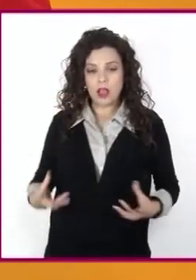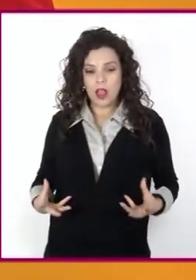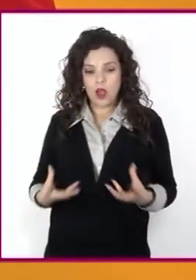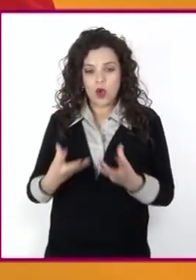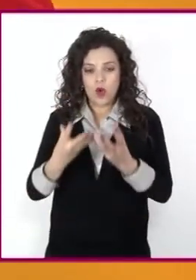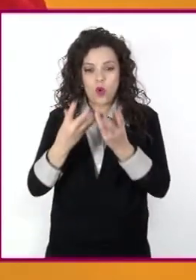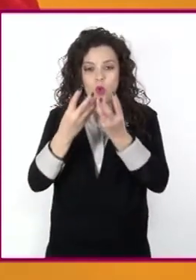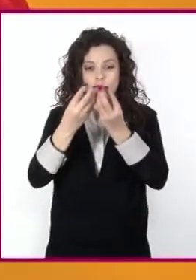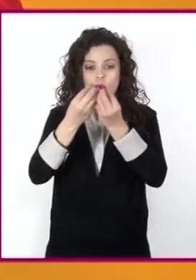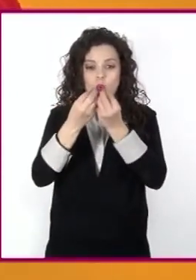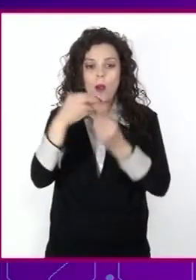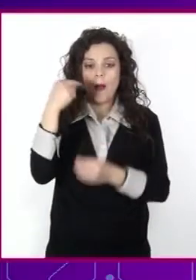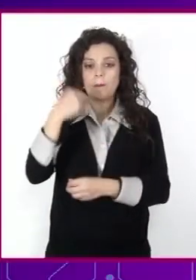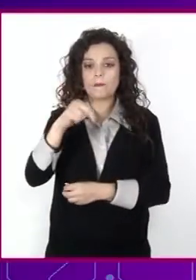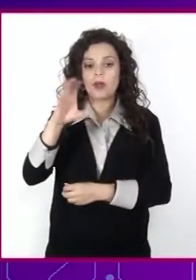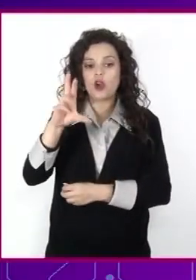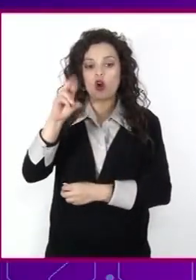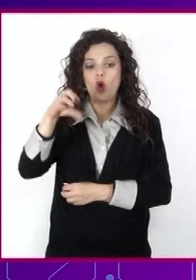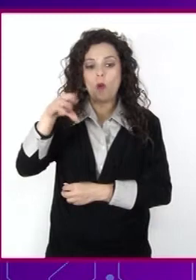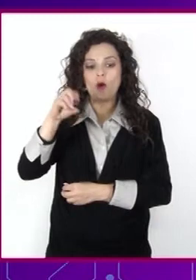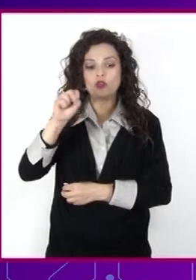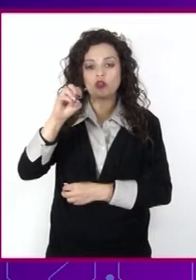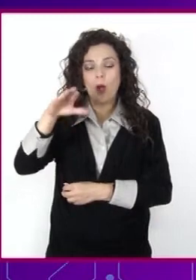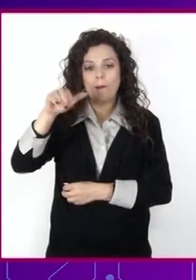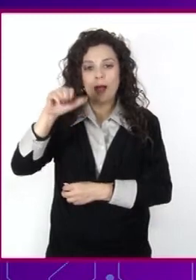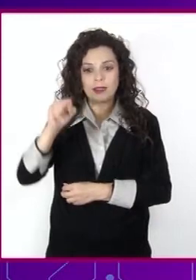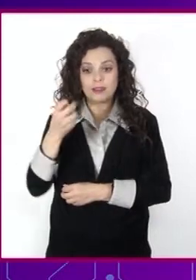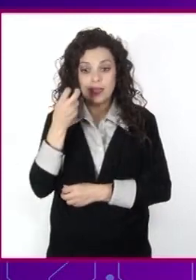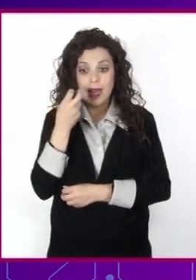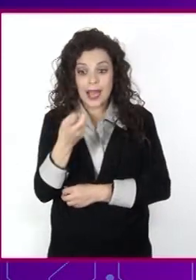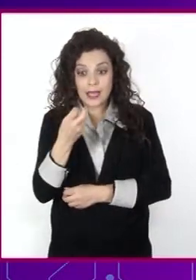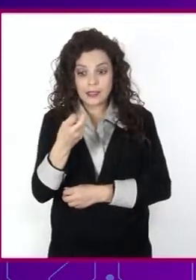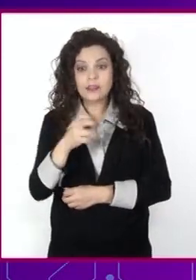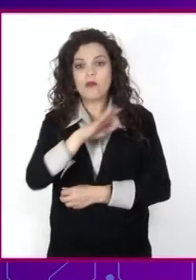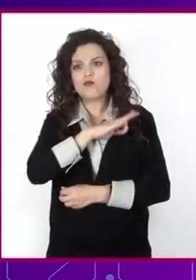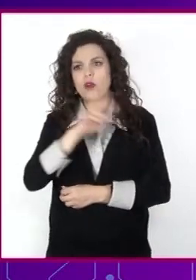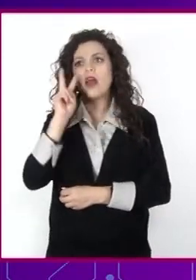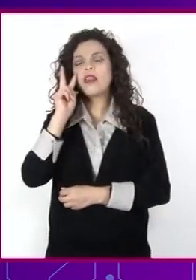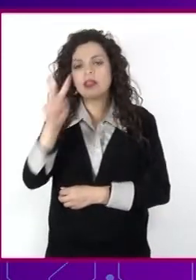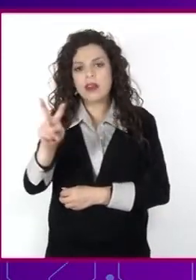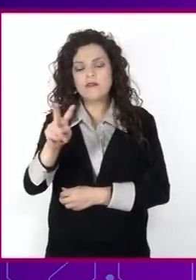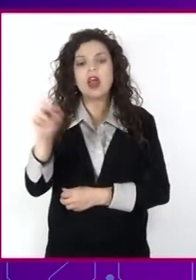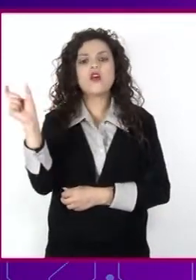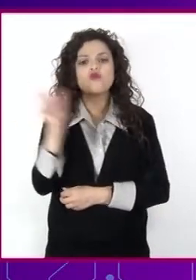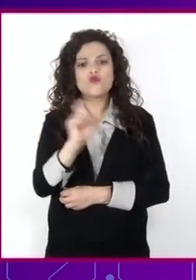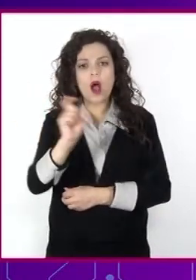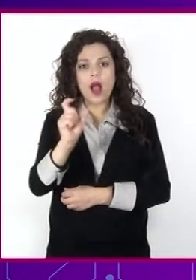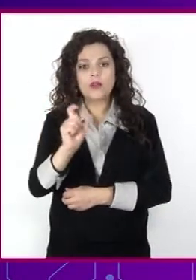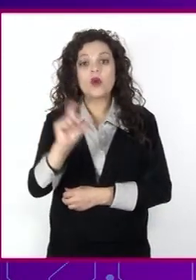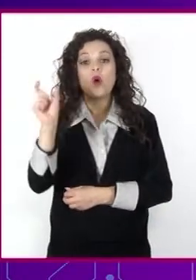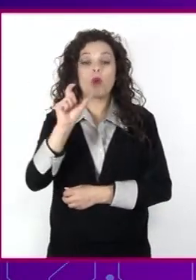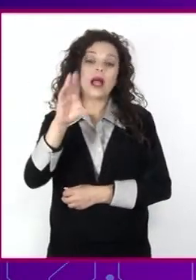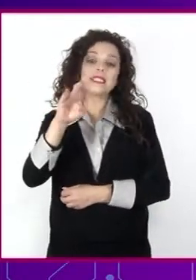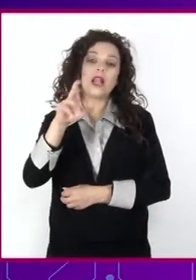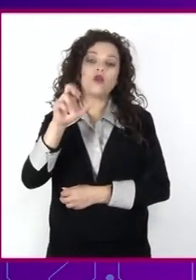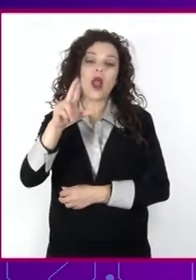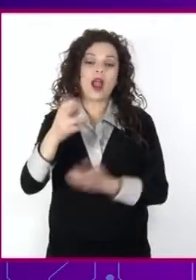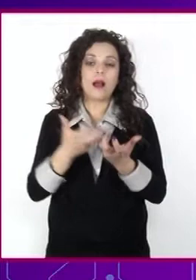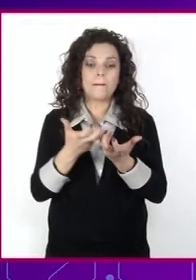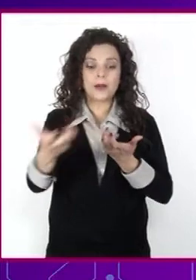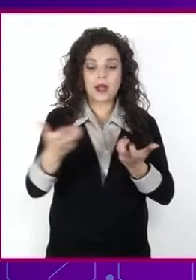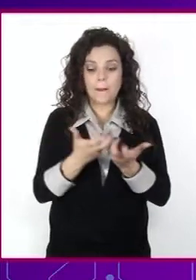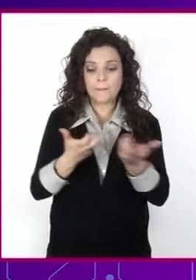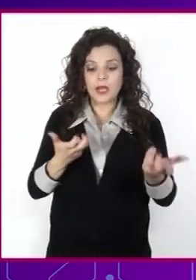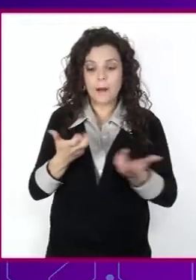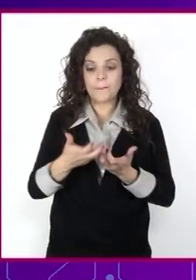estructuras llamadas cromosomas, los cuales solo son visibles durante el proceso de división celular, sea por